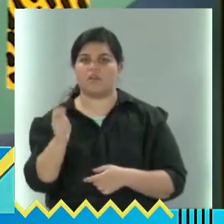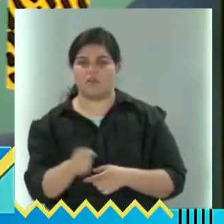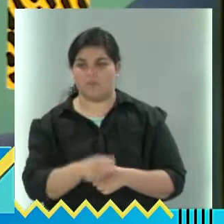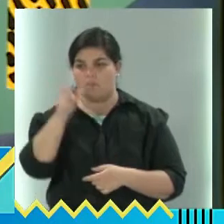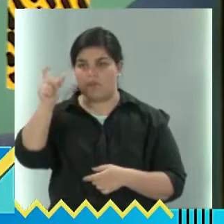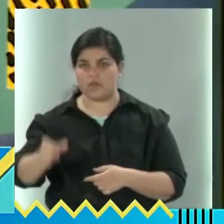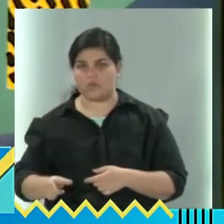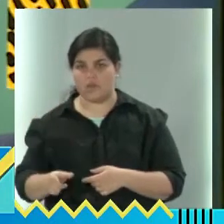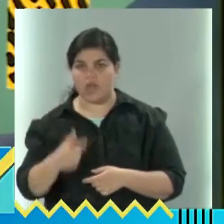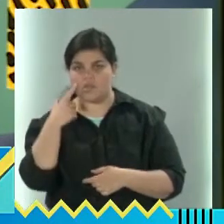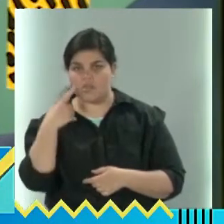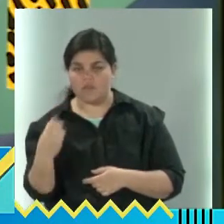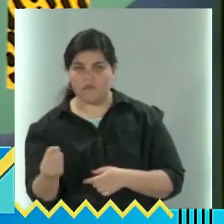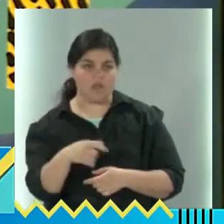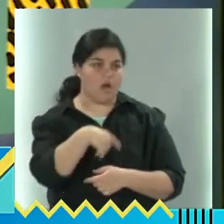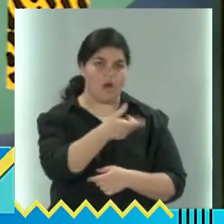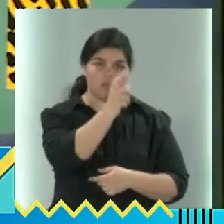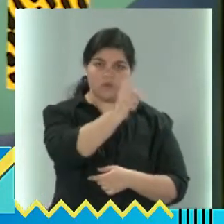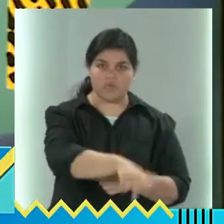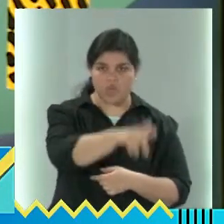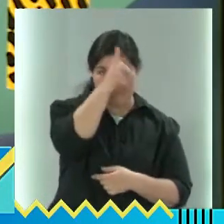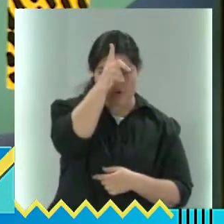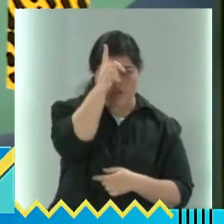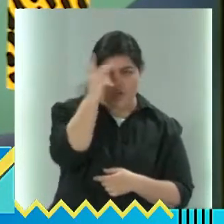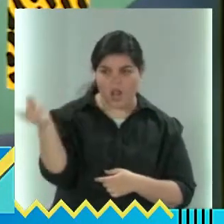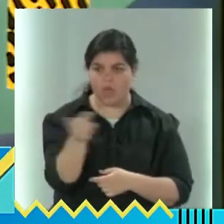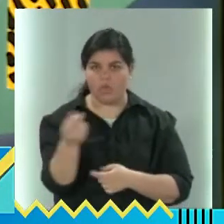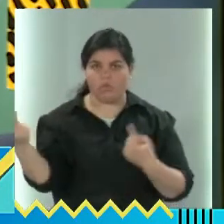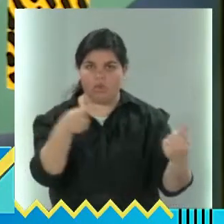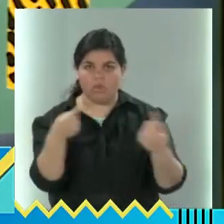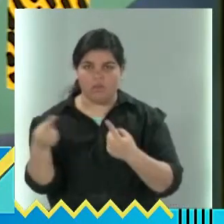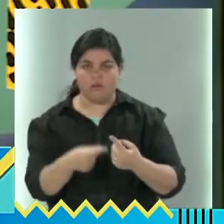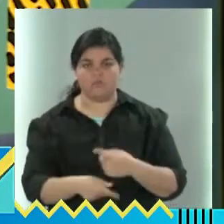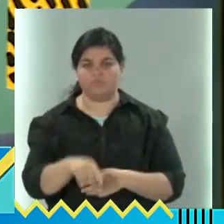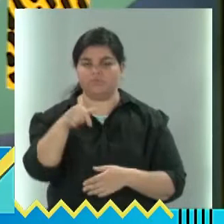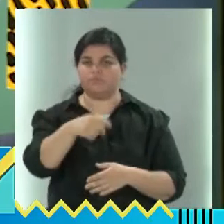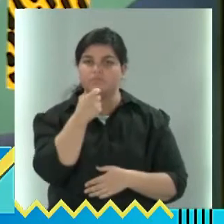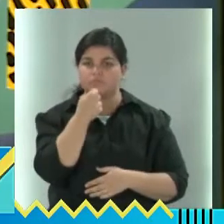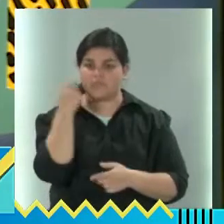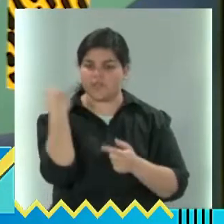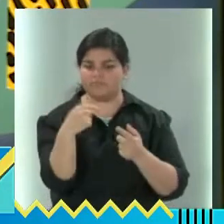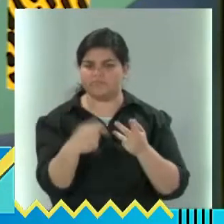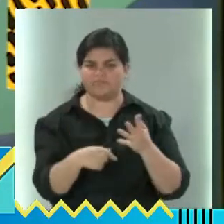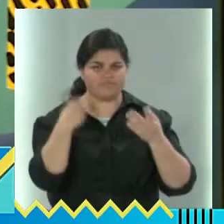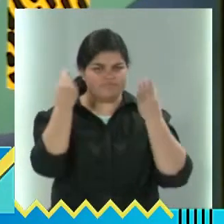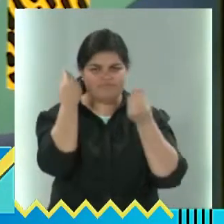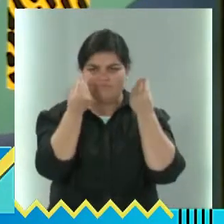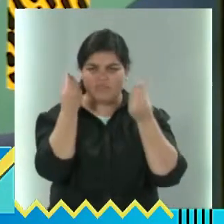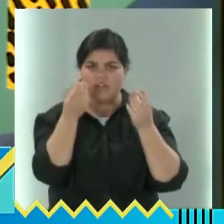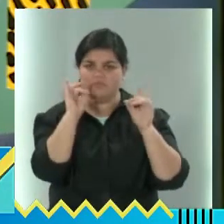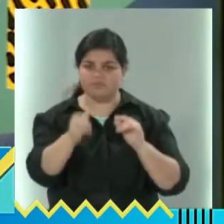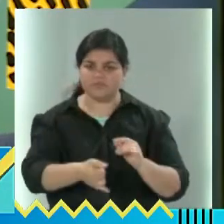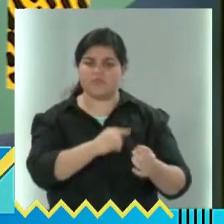civil contra la de un policía. Bueno, hay muchos ejemplos de este tipo que nos preocupan y que le da un poder a